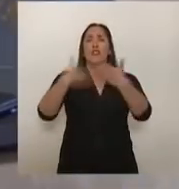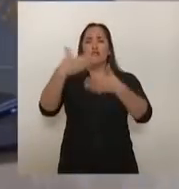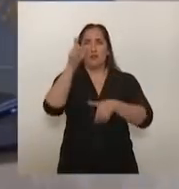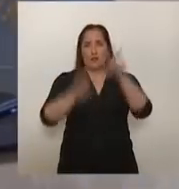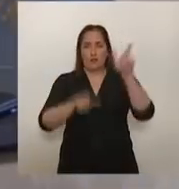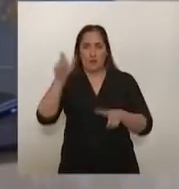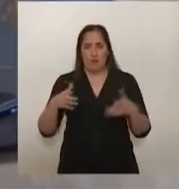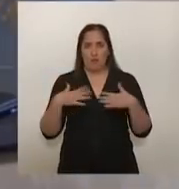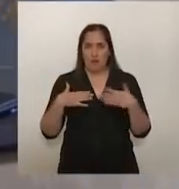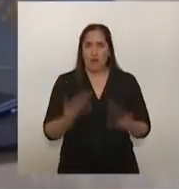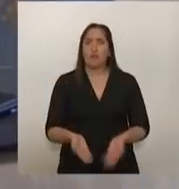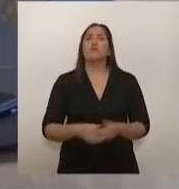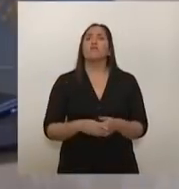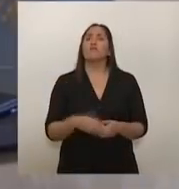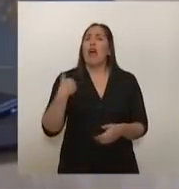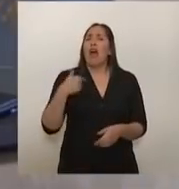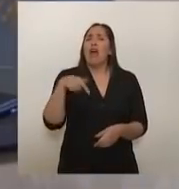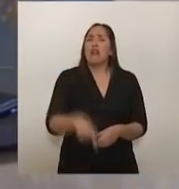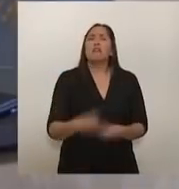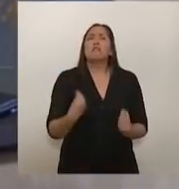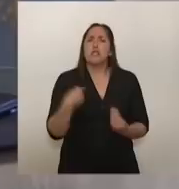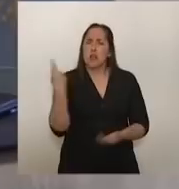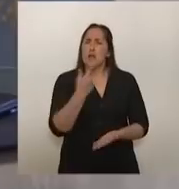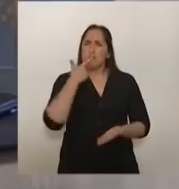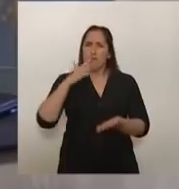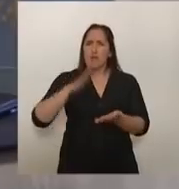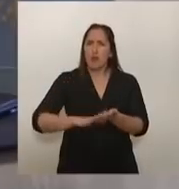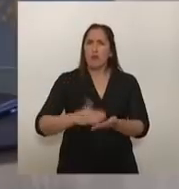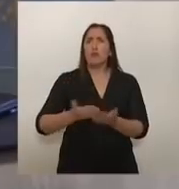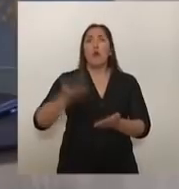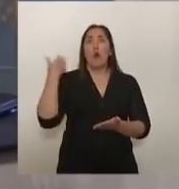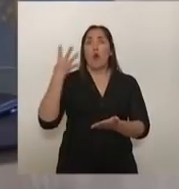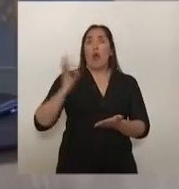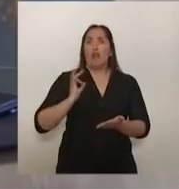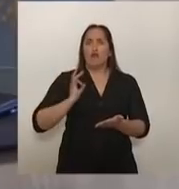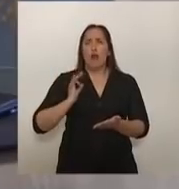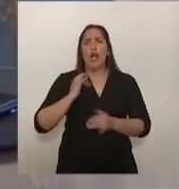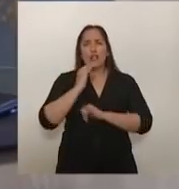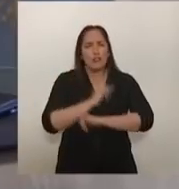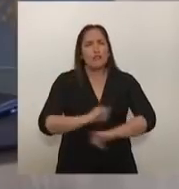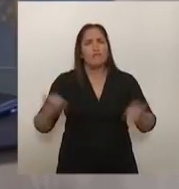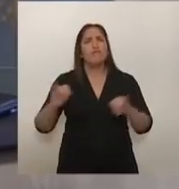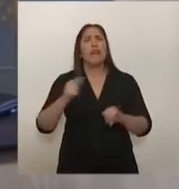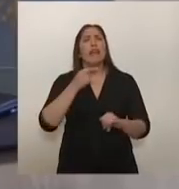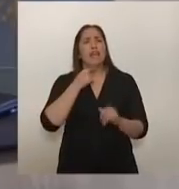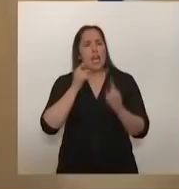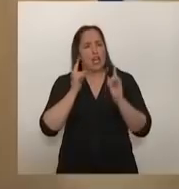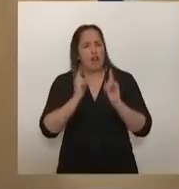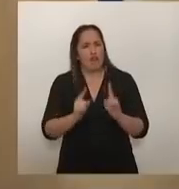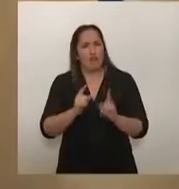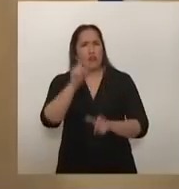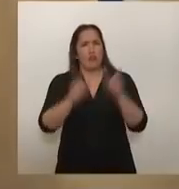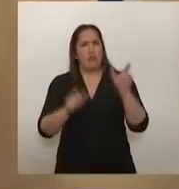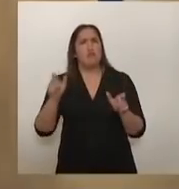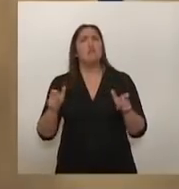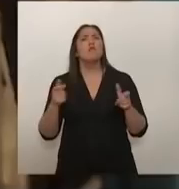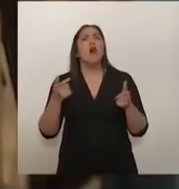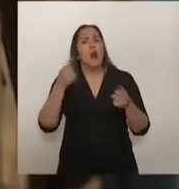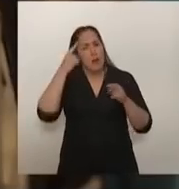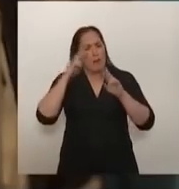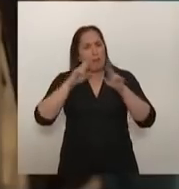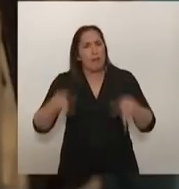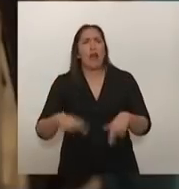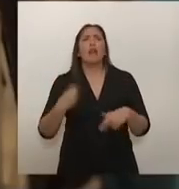de Estado en la Argentina. Prometimos hace 4 años mantenerla y ampliarla y eso es lo que hicimos. Creemos en los